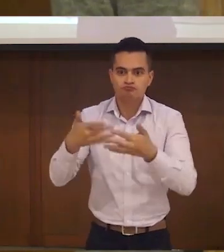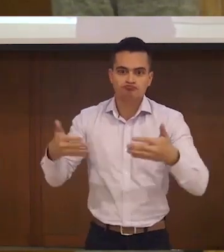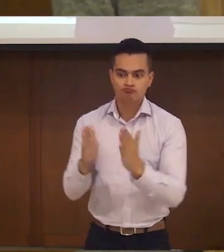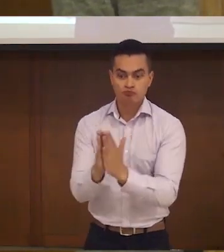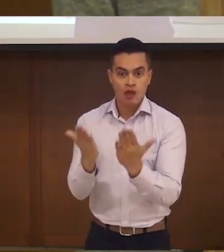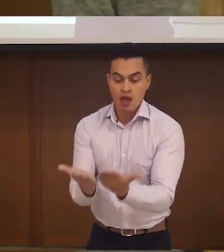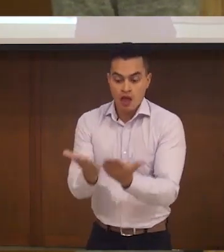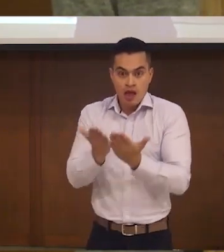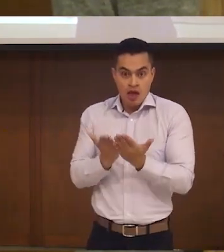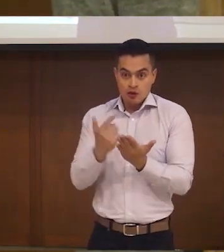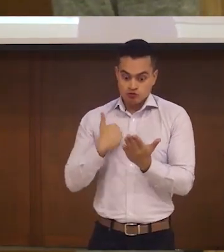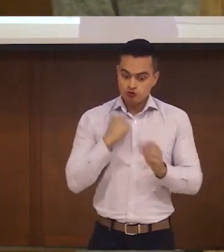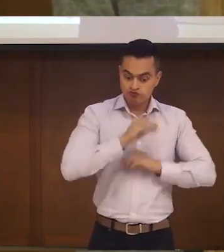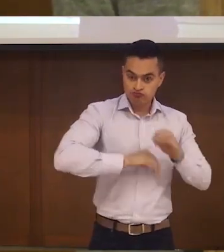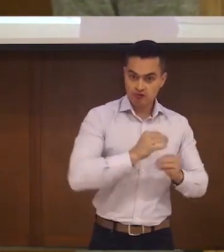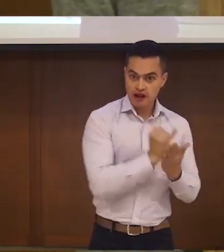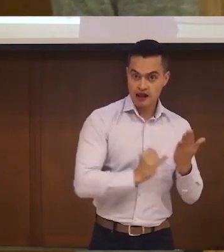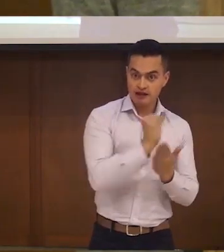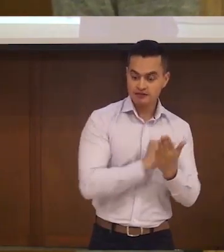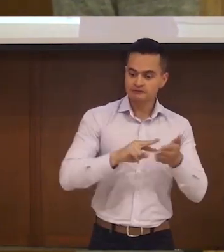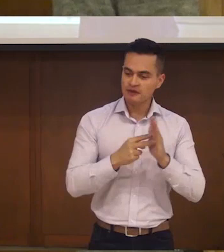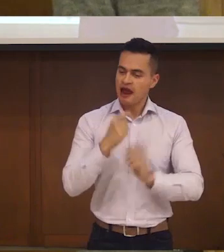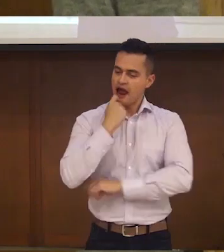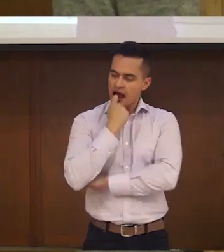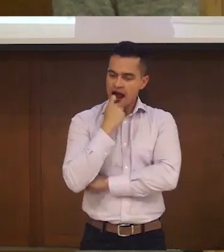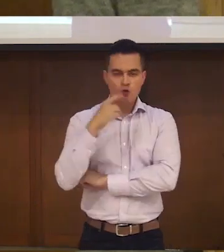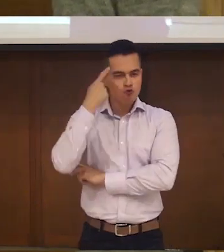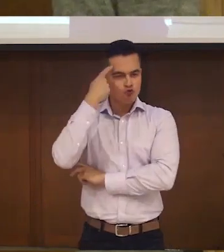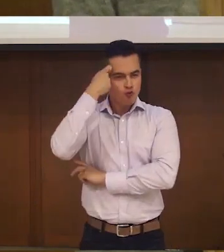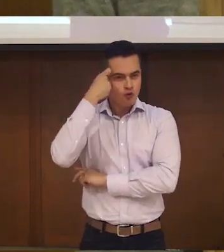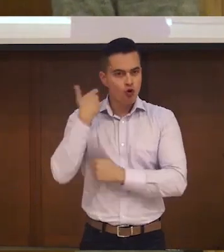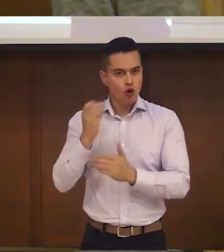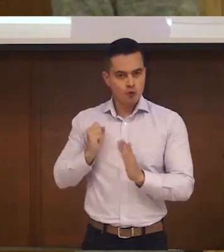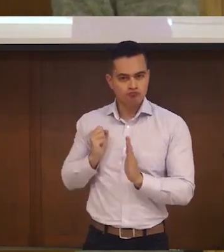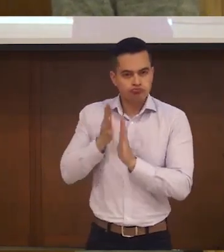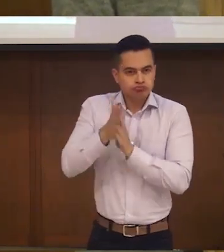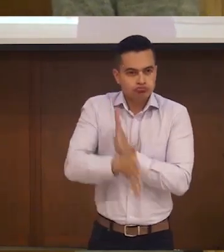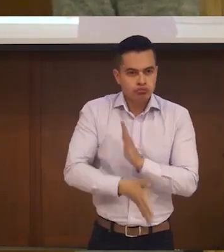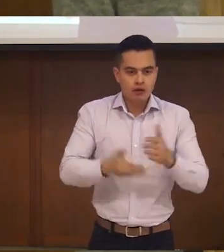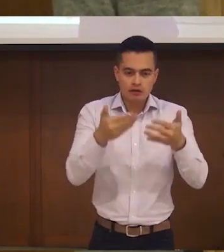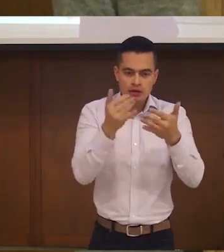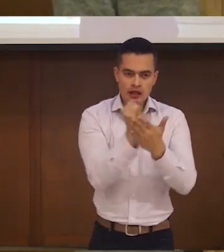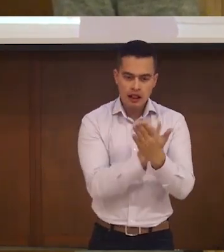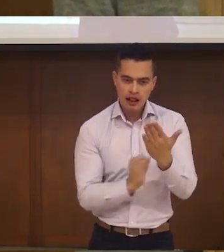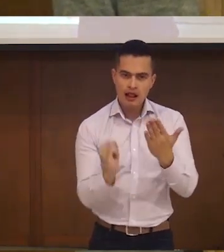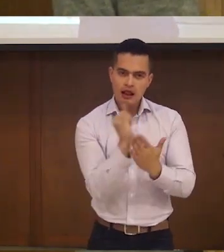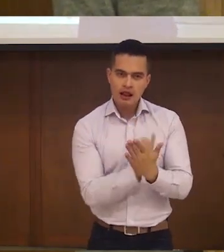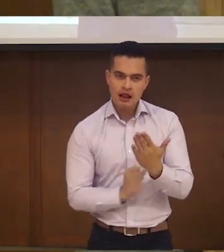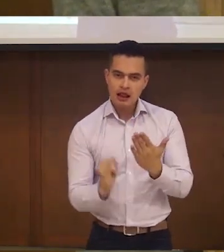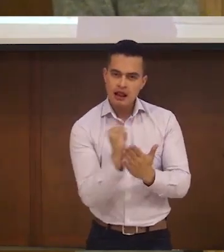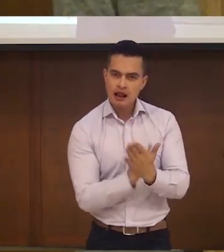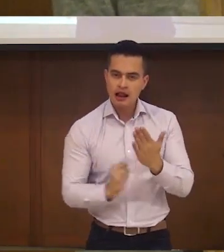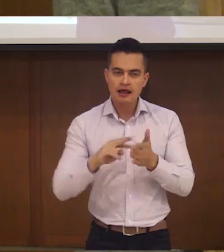libro nuevo que tengo para ilustrar, tomarlo como un reto distinto para hacer distintas prácticas, distintas